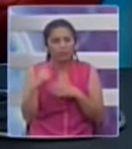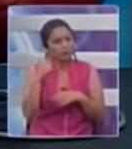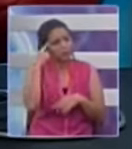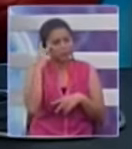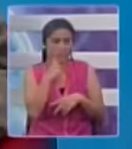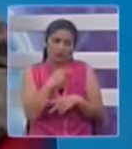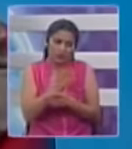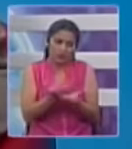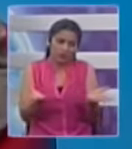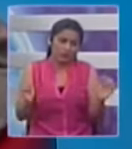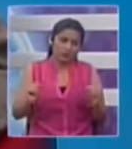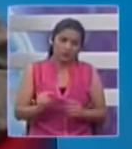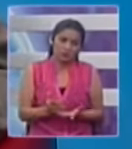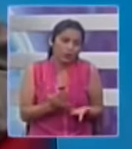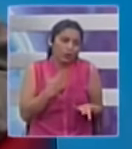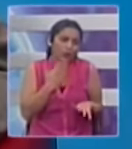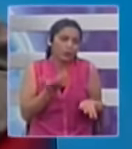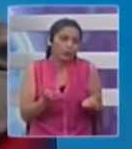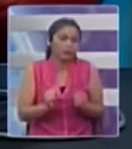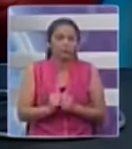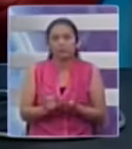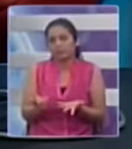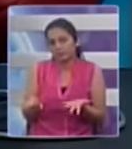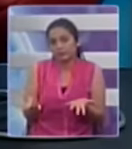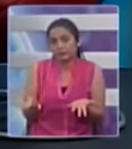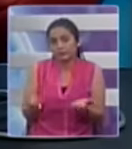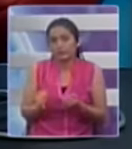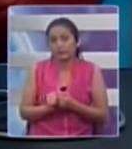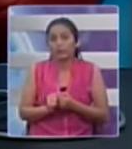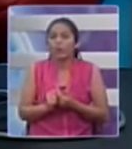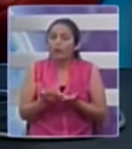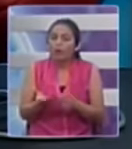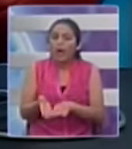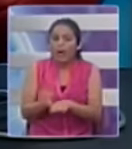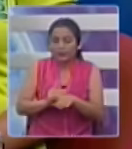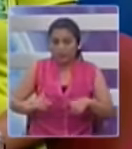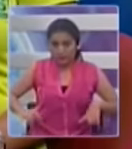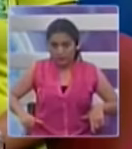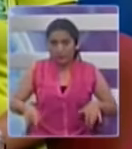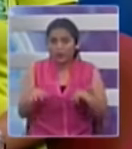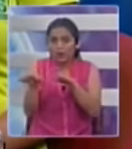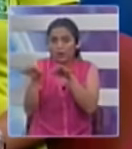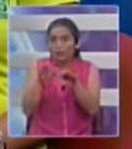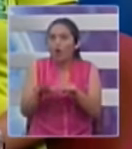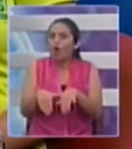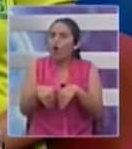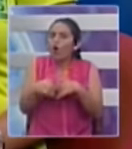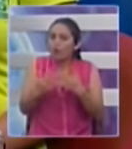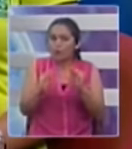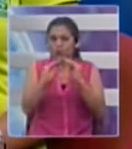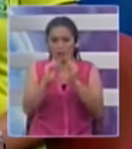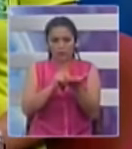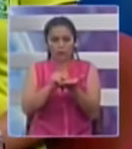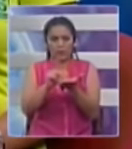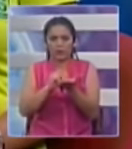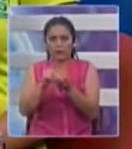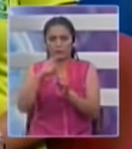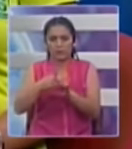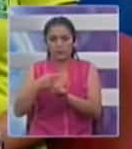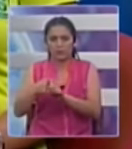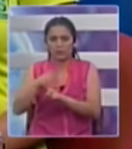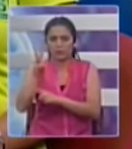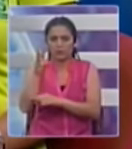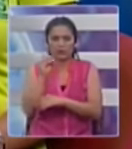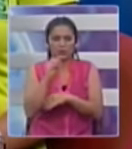Igual al se lo preguntó a Lenín Moreno, bueno, él tiene que haberle dicho cómo se va a financiar, es una oferta realizable. Recuerde usted que